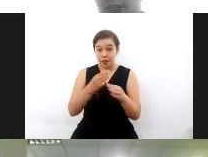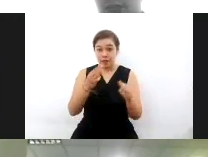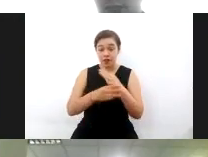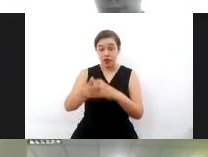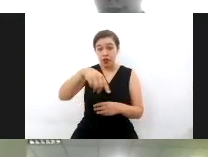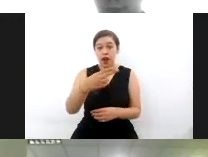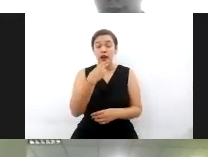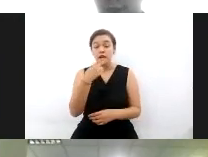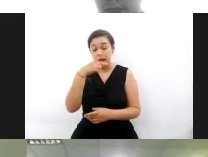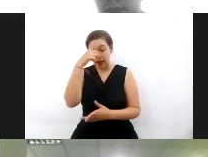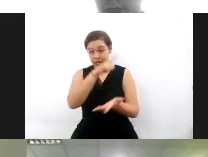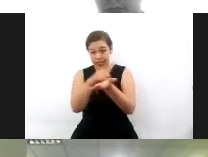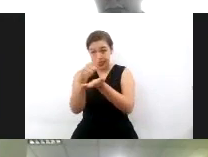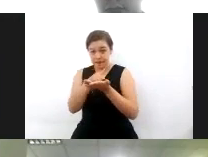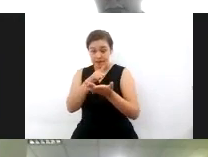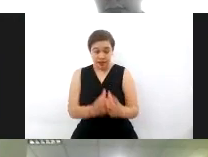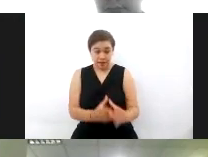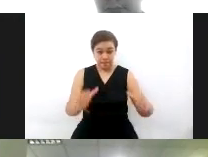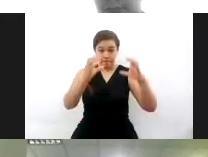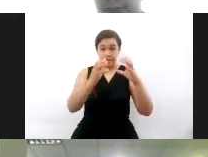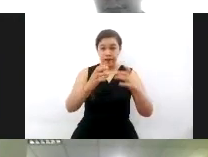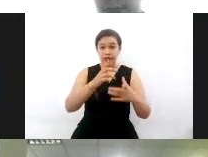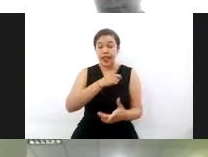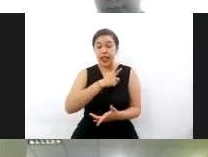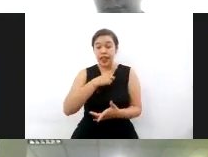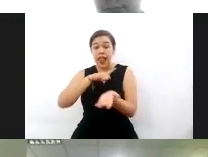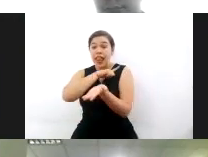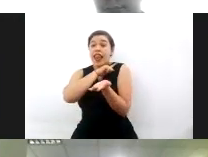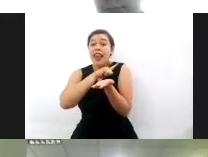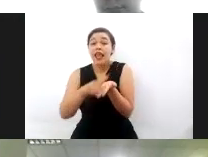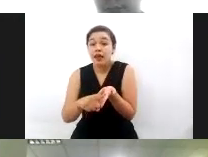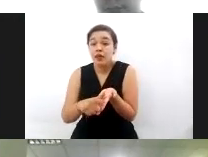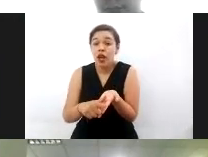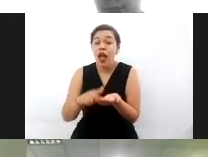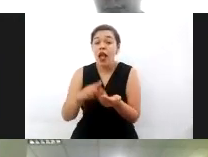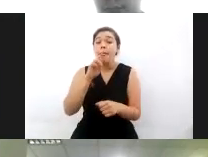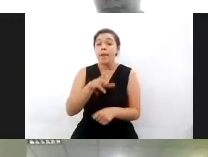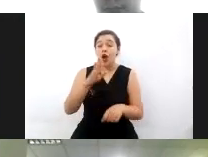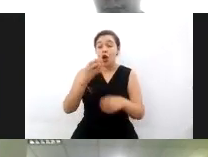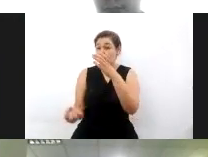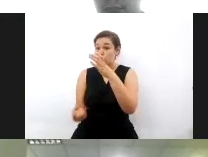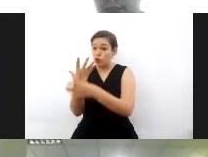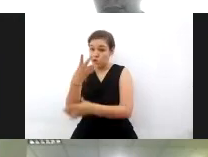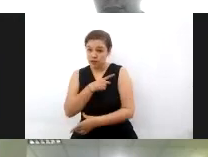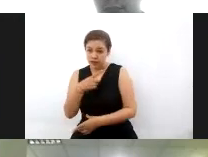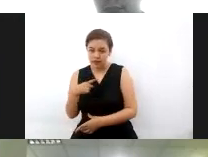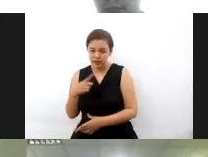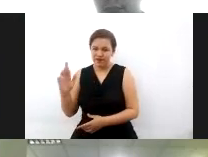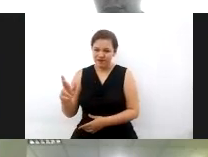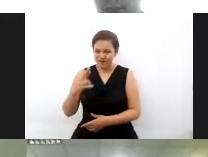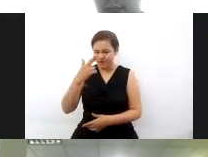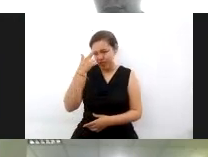para la limpieza de estos depósitos deben de estar limpios y de preferencia deben de ser nuevos, porque recuerden que van a